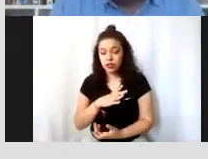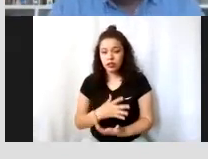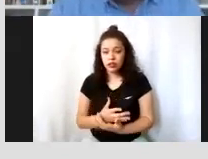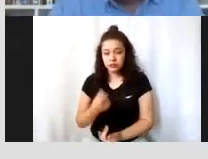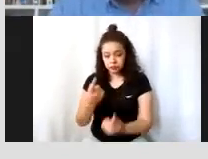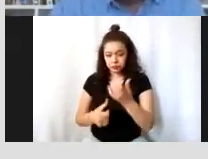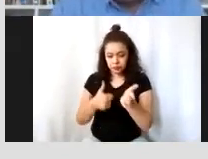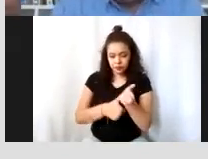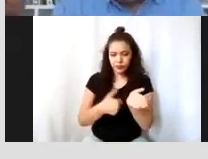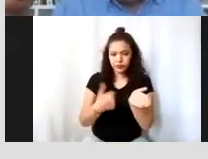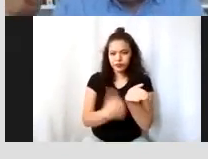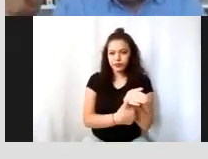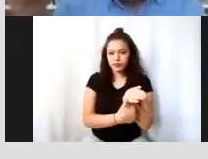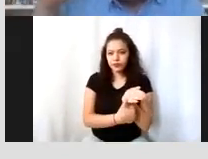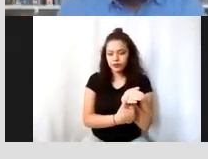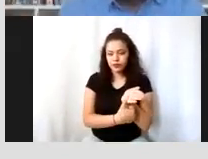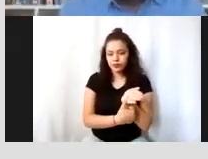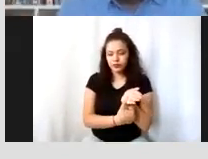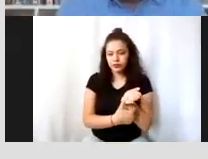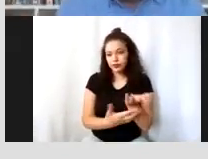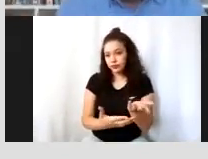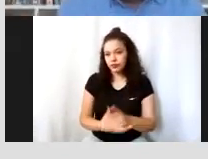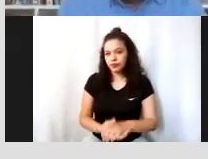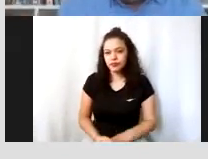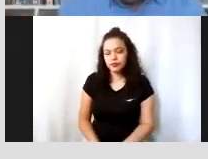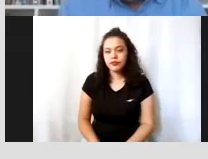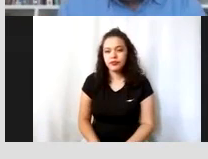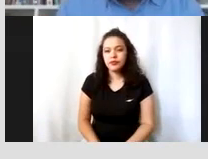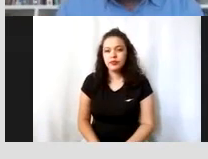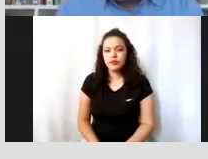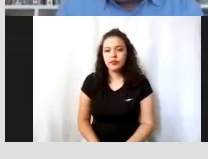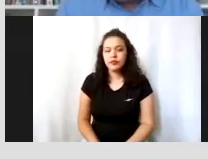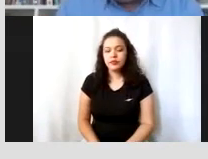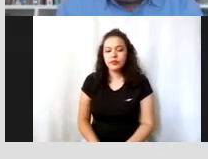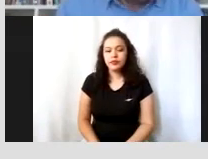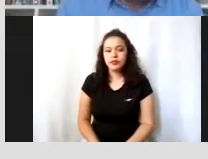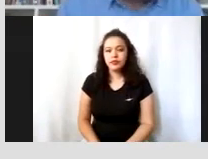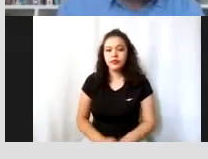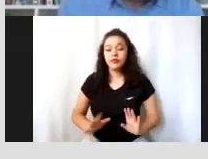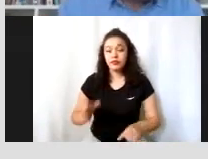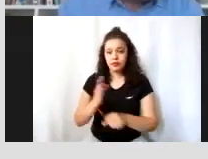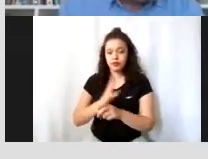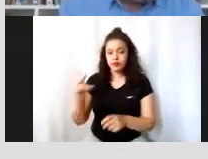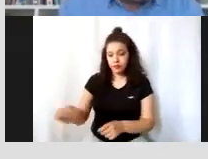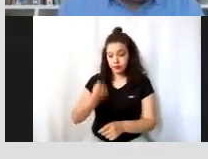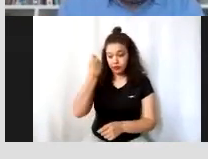biométricos, como es la huella digital. Que ya con la tecnología actual,